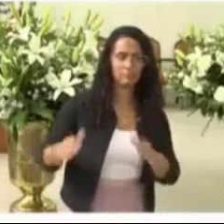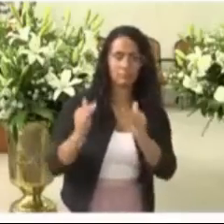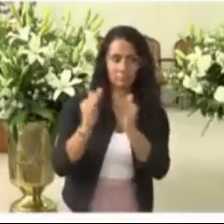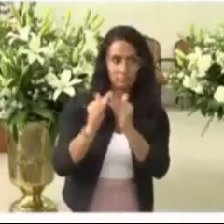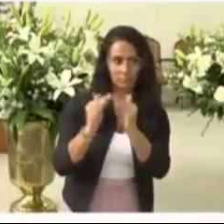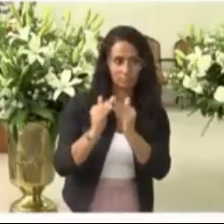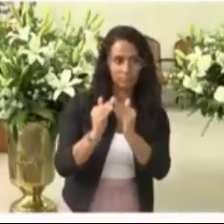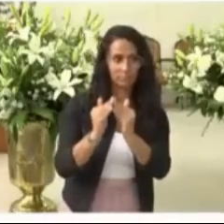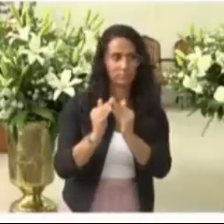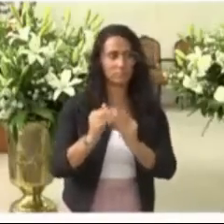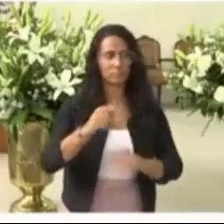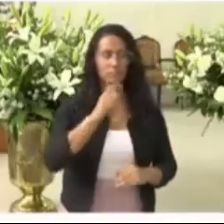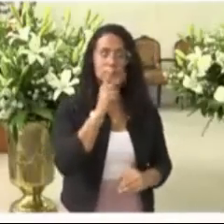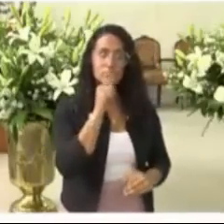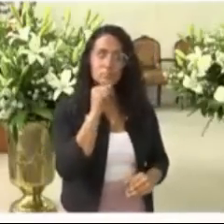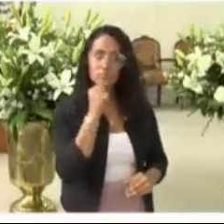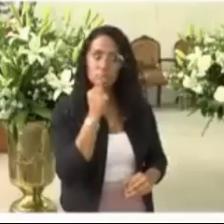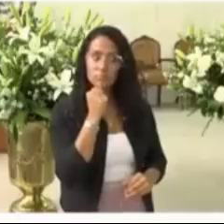policía?